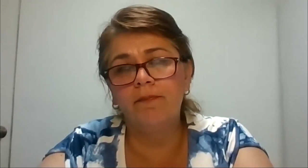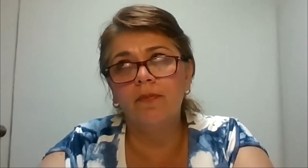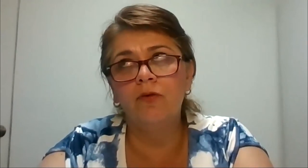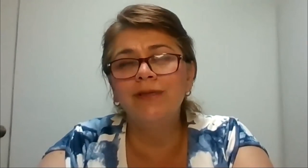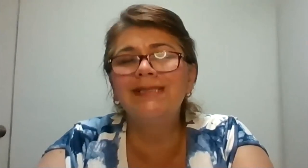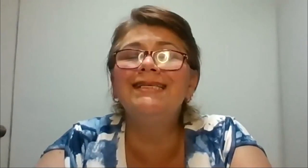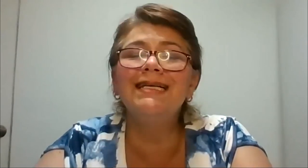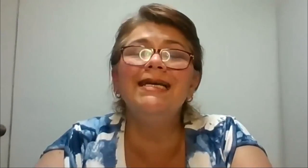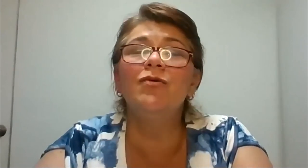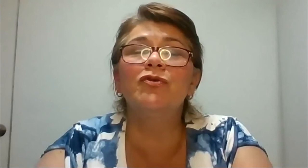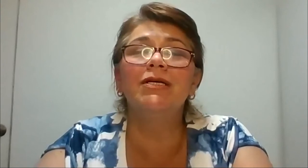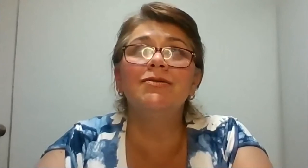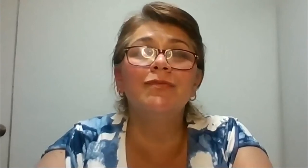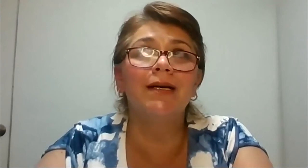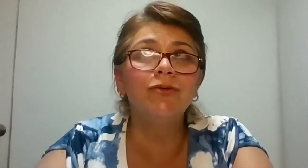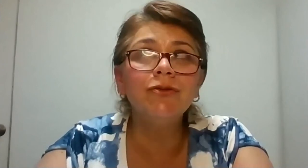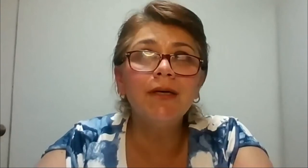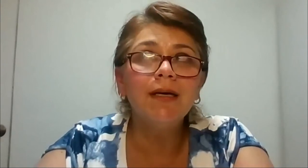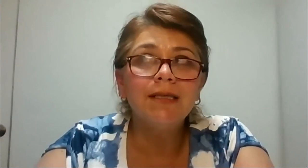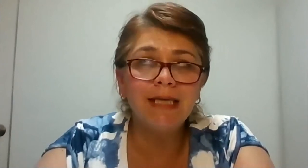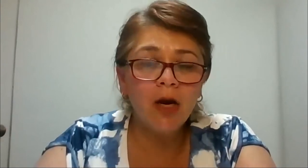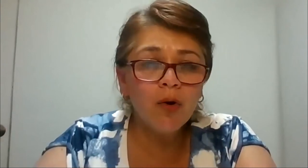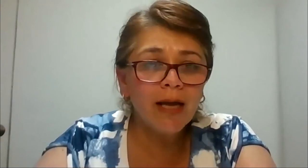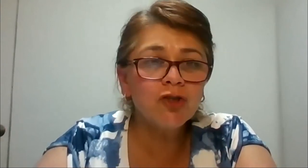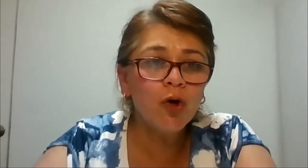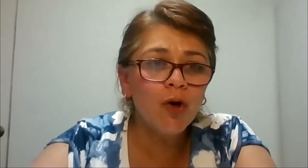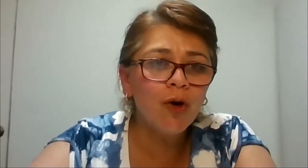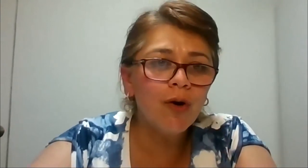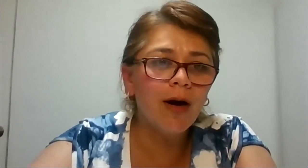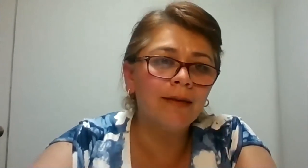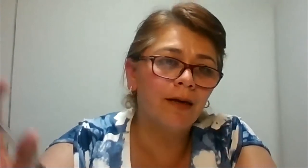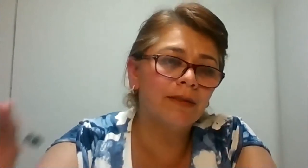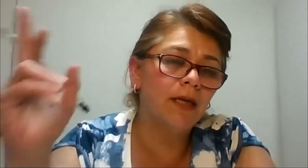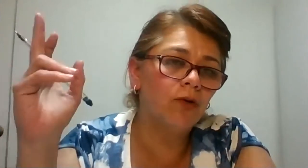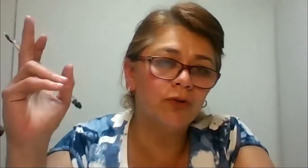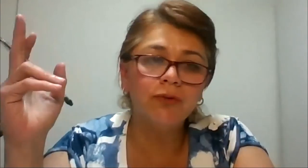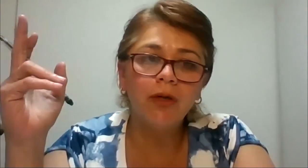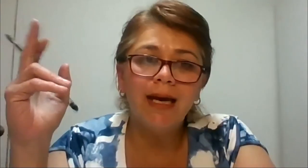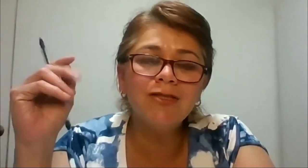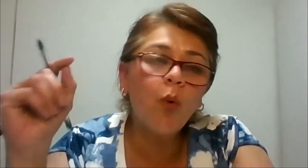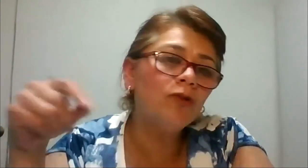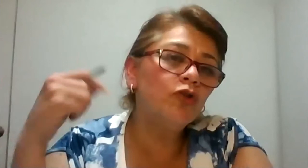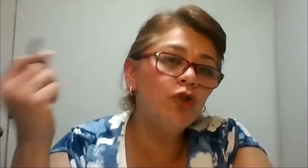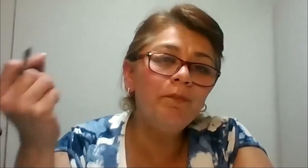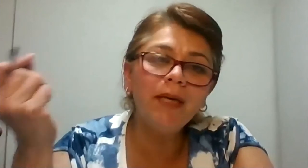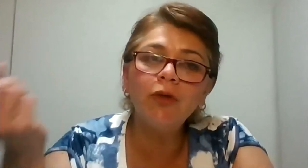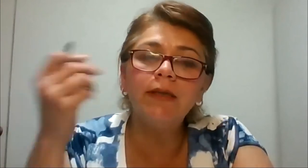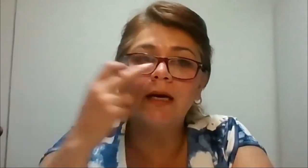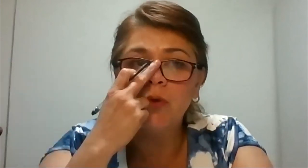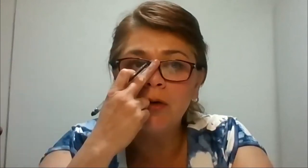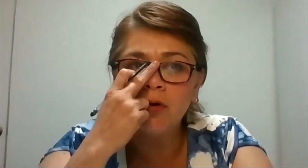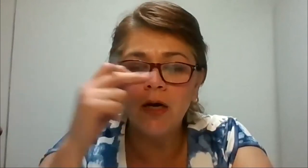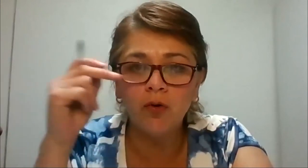dije, nuestra esencia como seres humanos se logra solo a través del otro. Es cuando yo empiezo